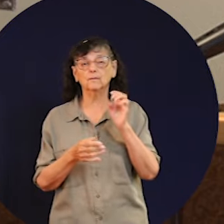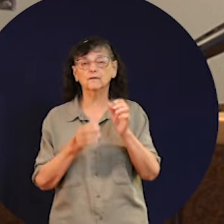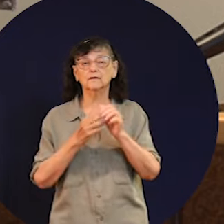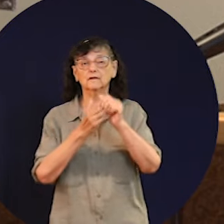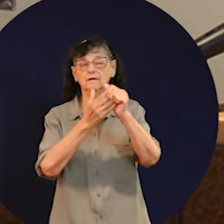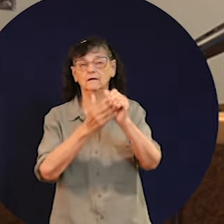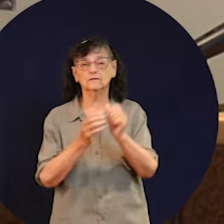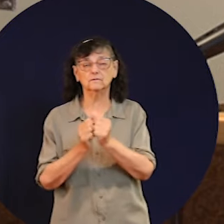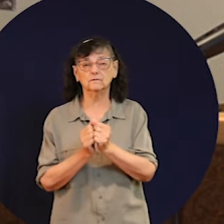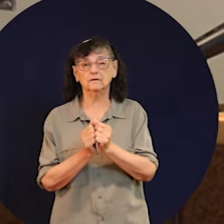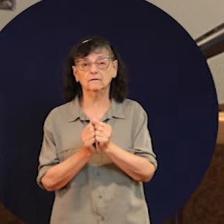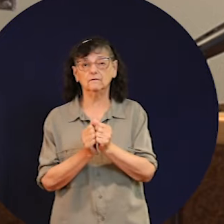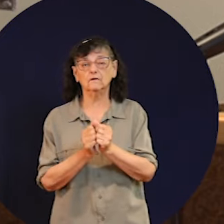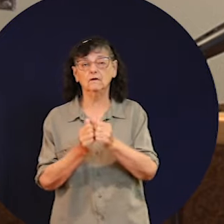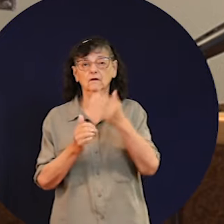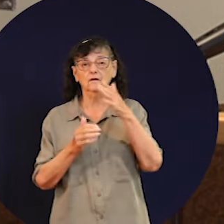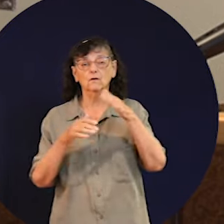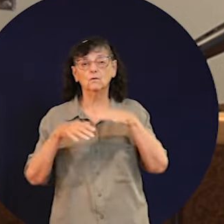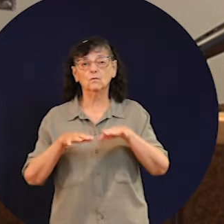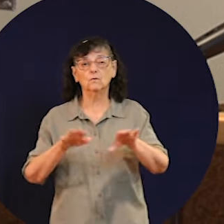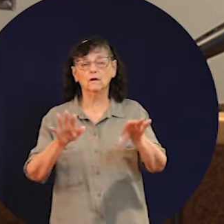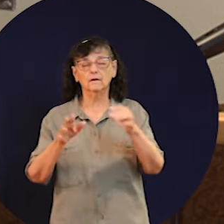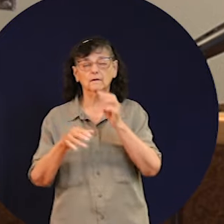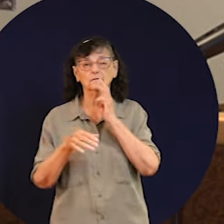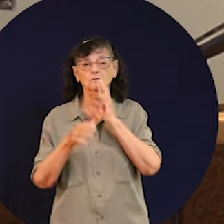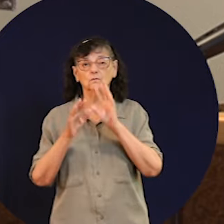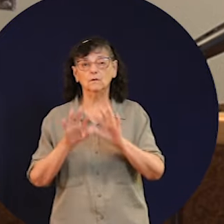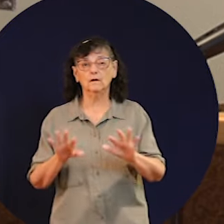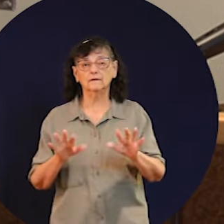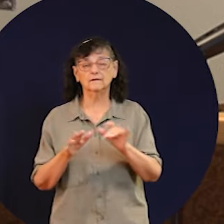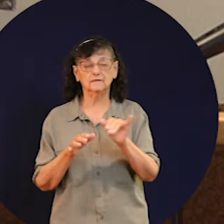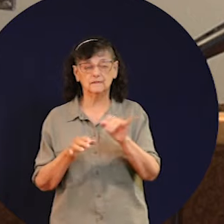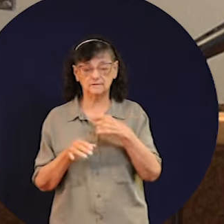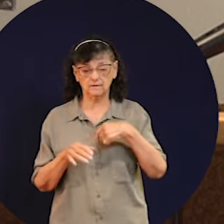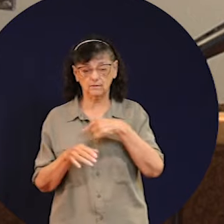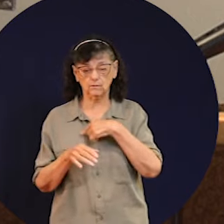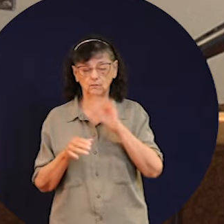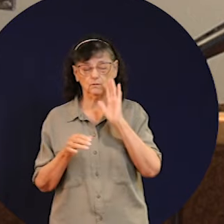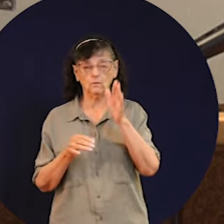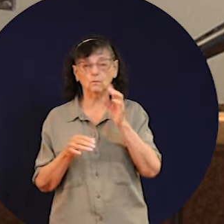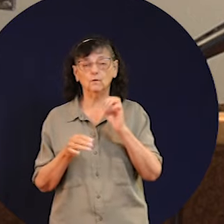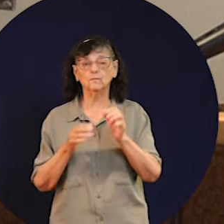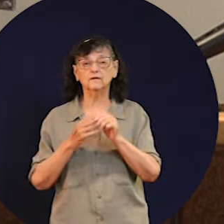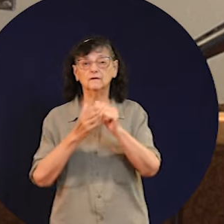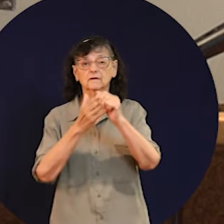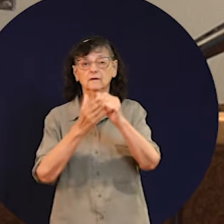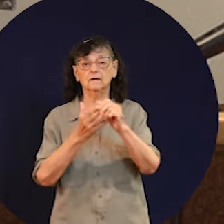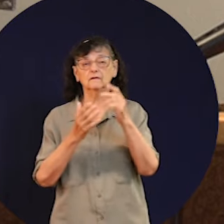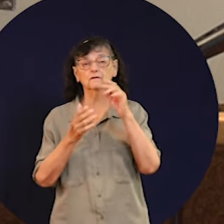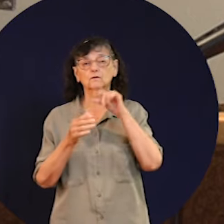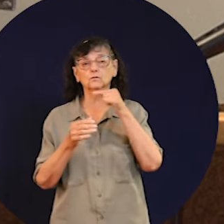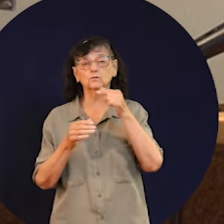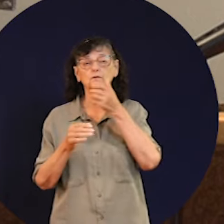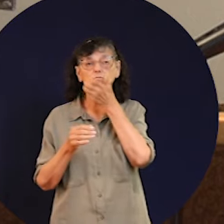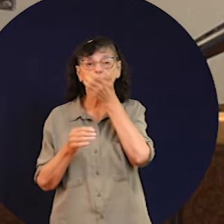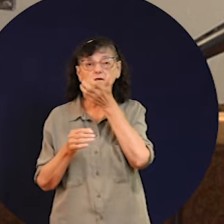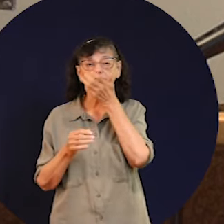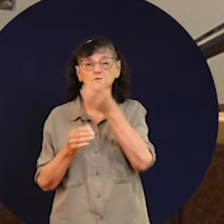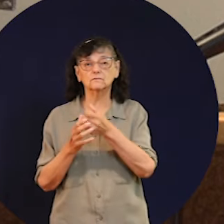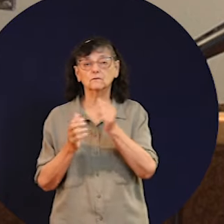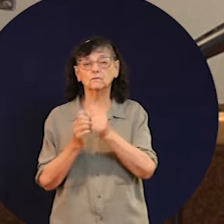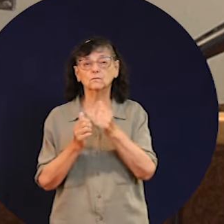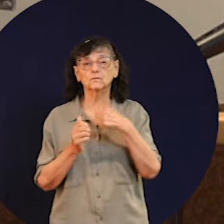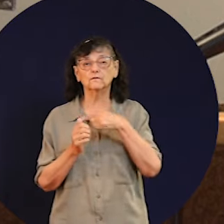guiados junto a fuentes tranquilas, que también nosotros seamos guiados a verdes praderas